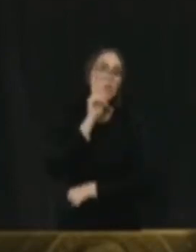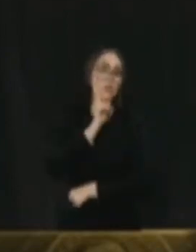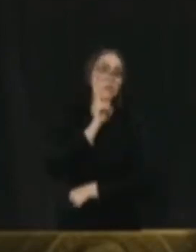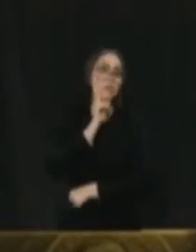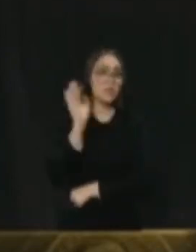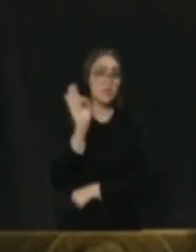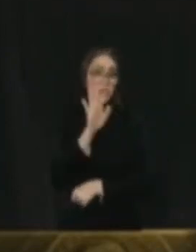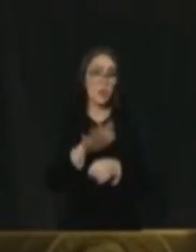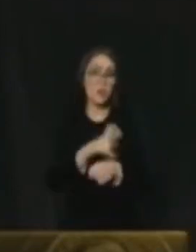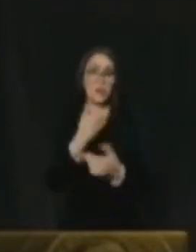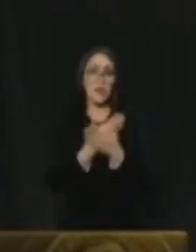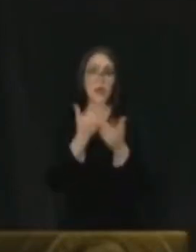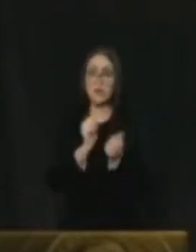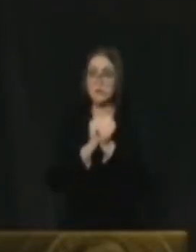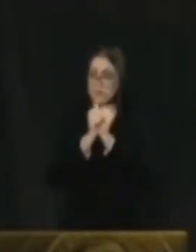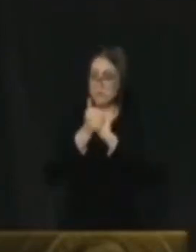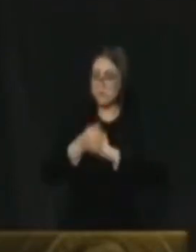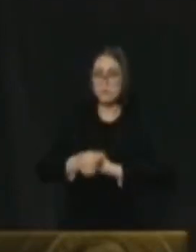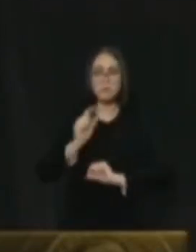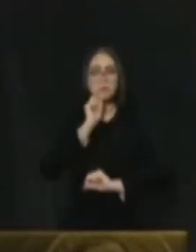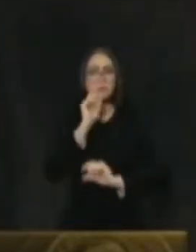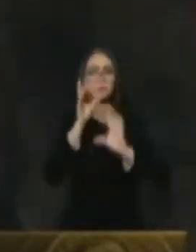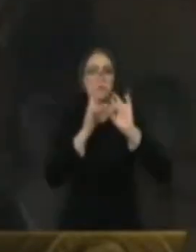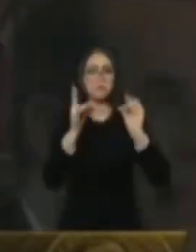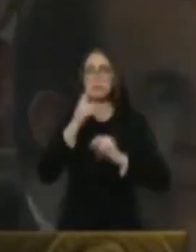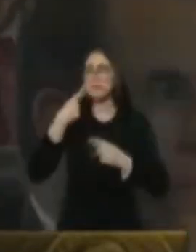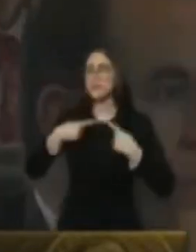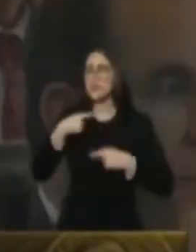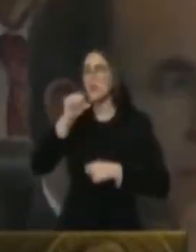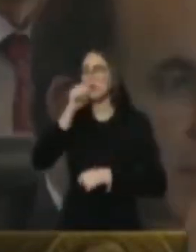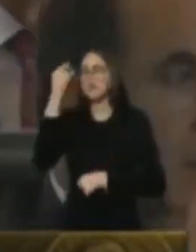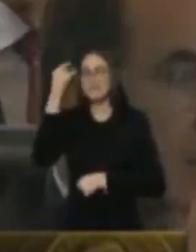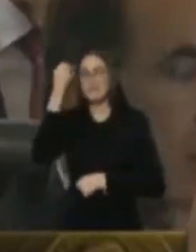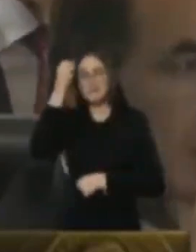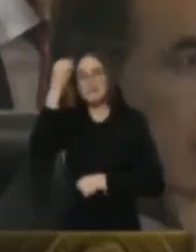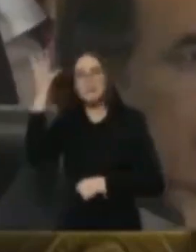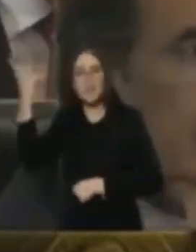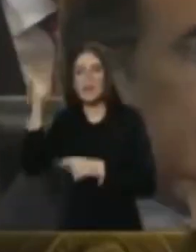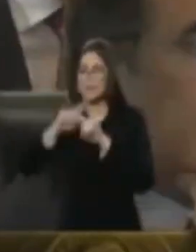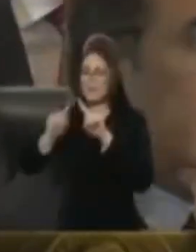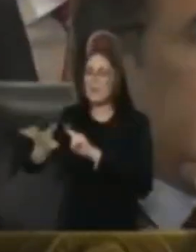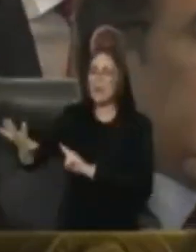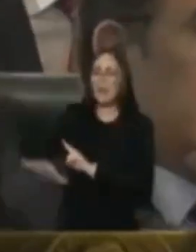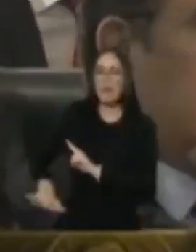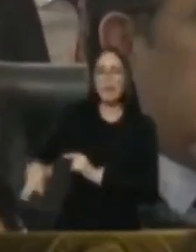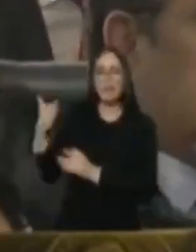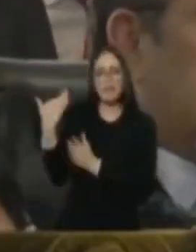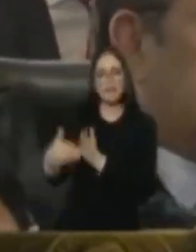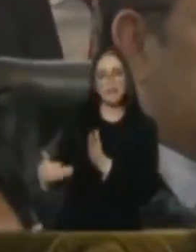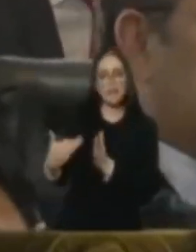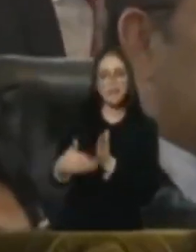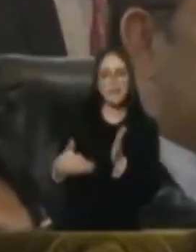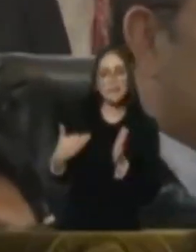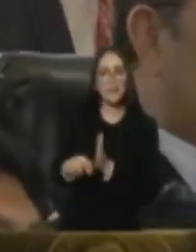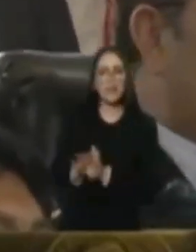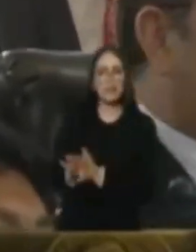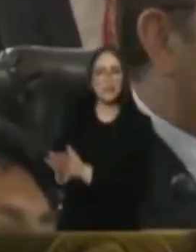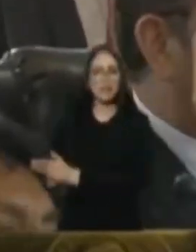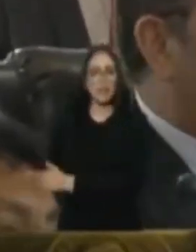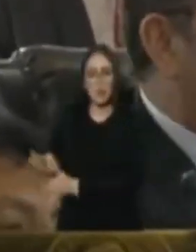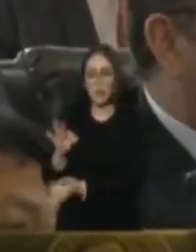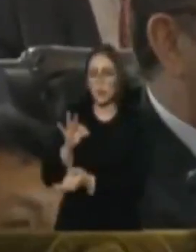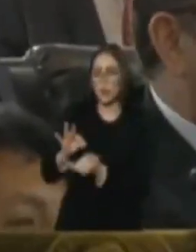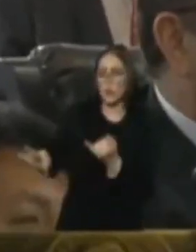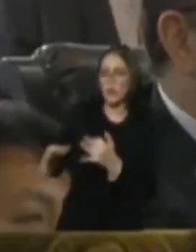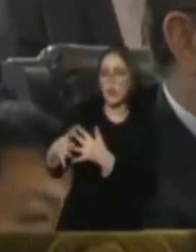se inclinó a contar la historia de los olvidados, del otro México, el de las de orilla, el de los que